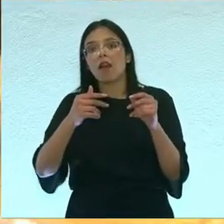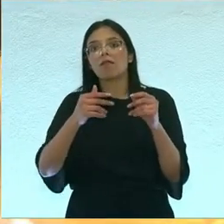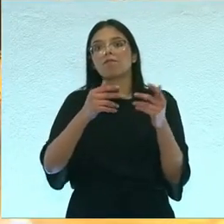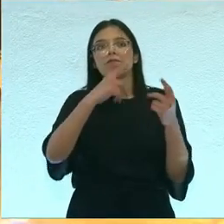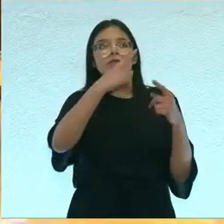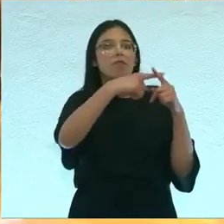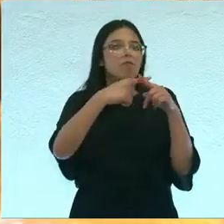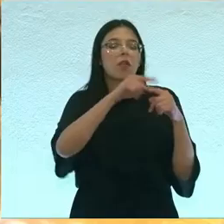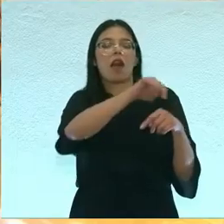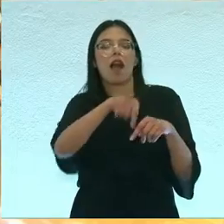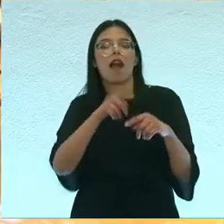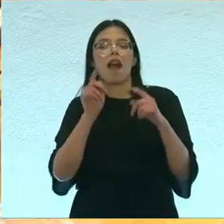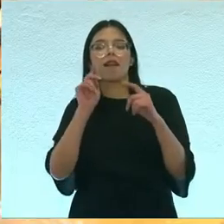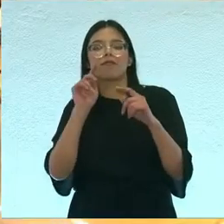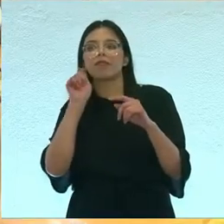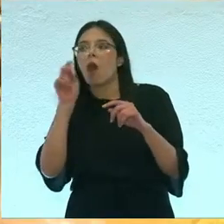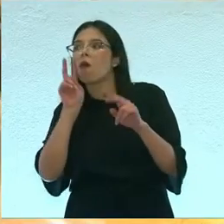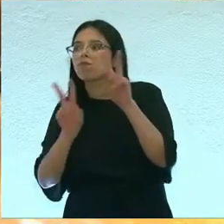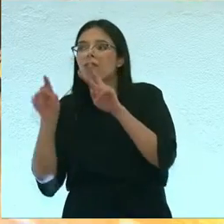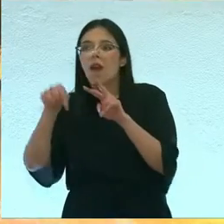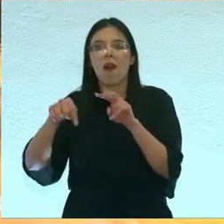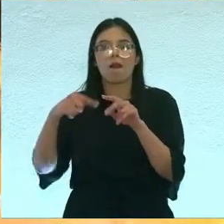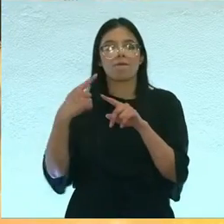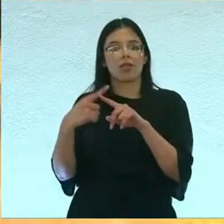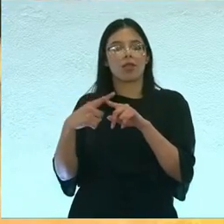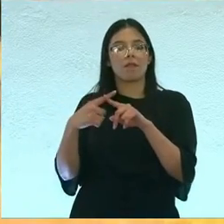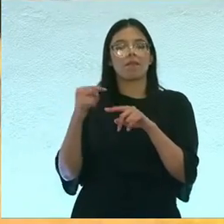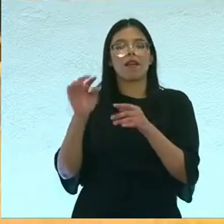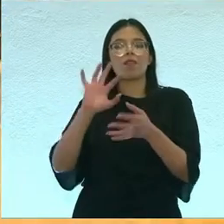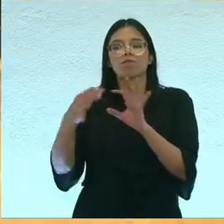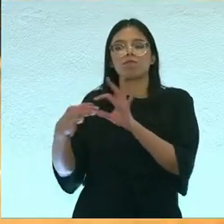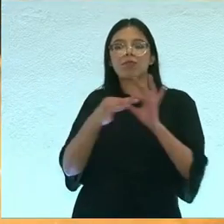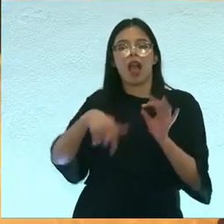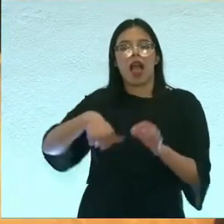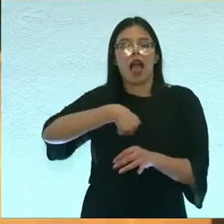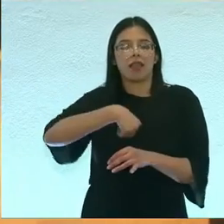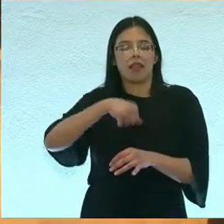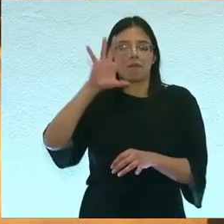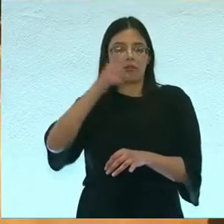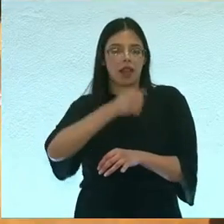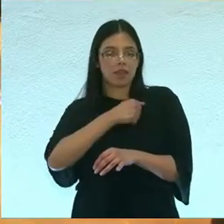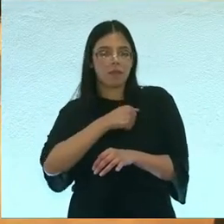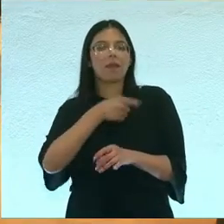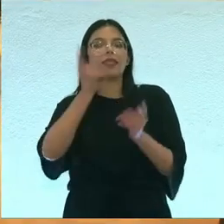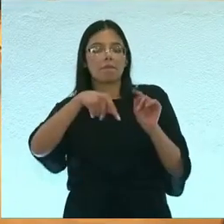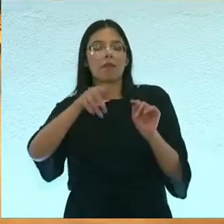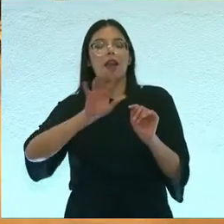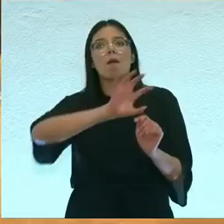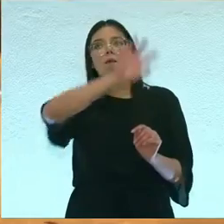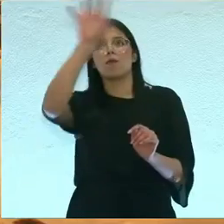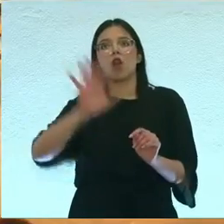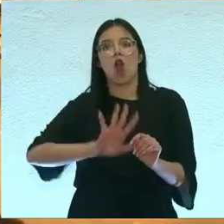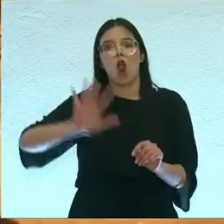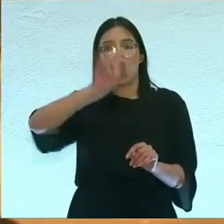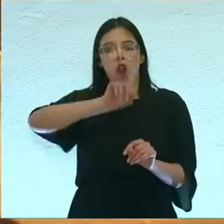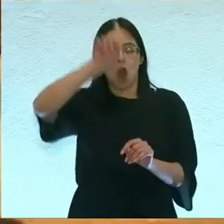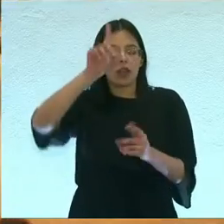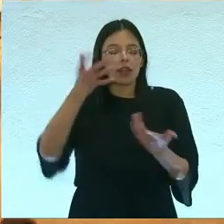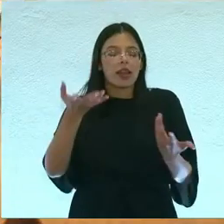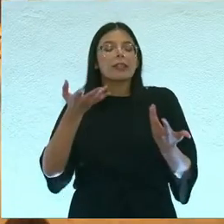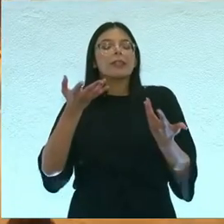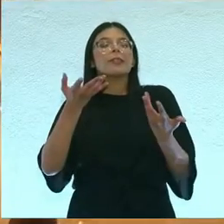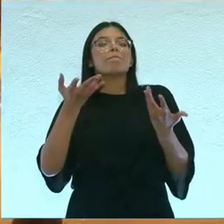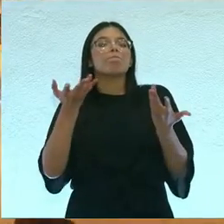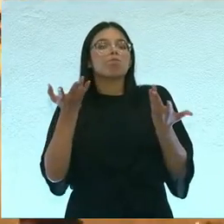Poncho porque es parte de la identidad de catamarca y del Norte argentino y quiero